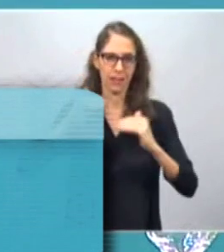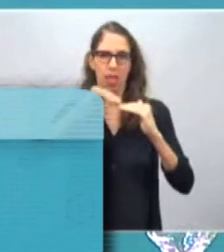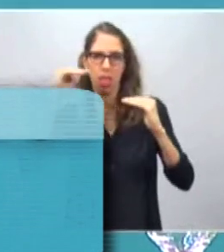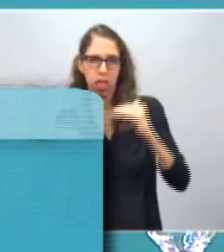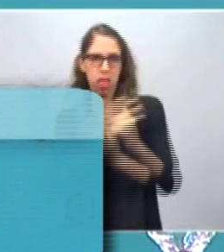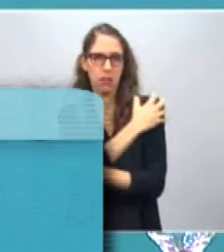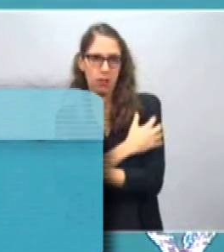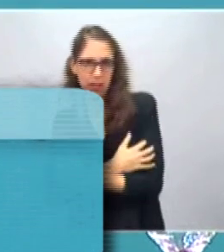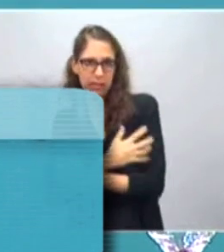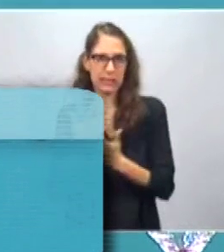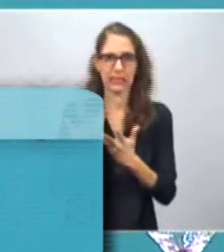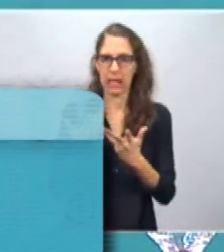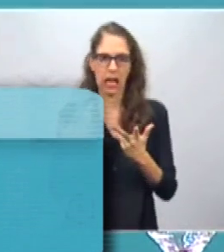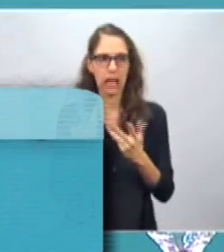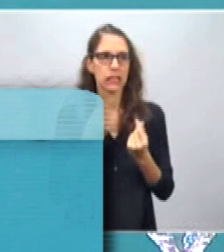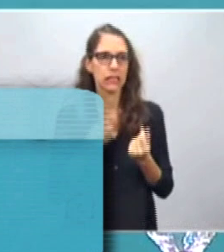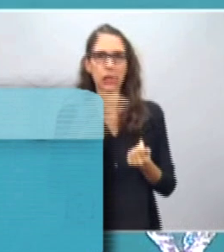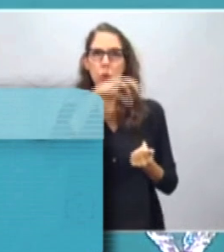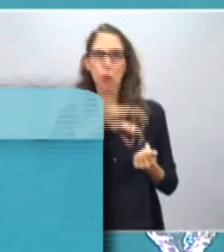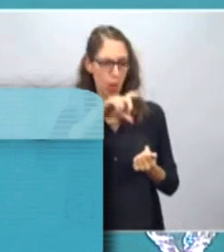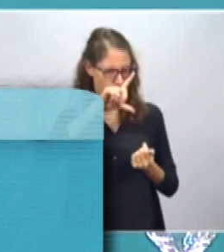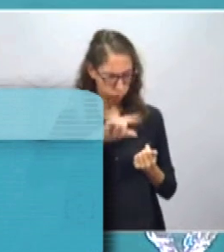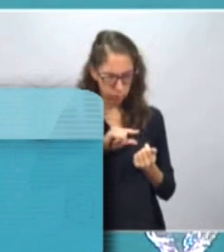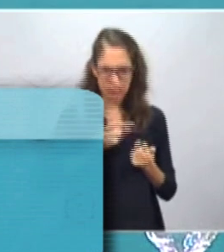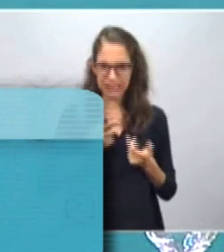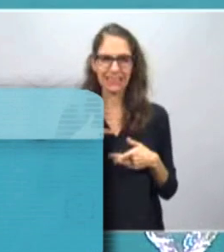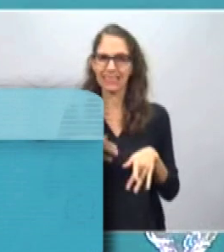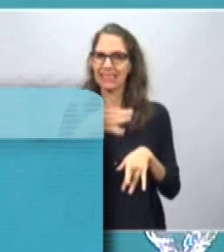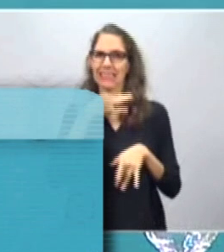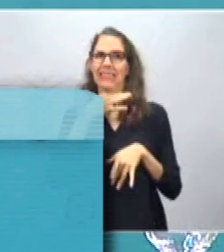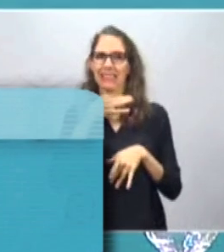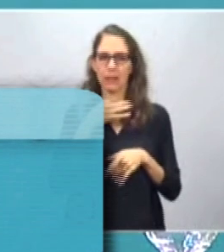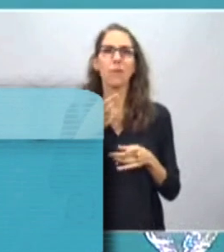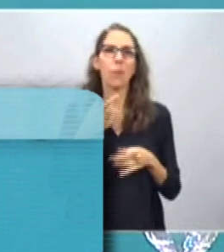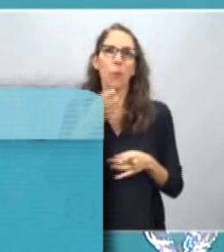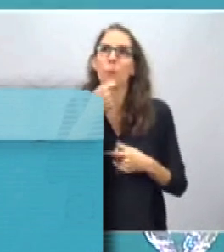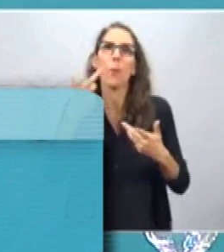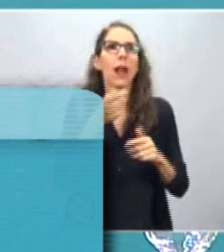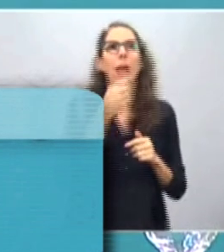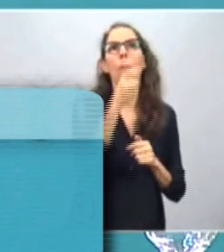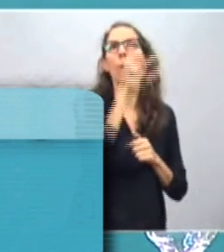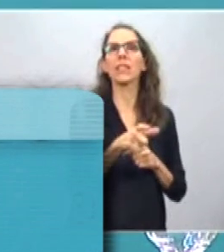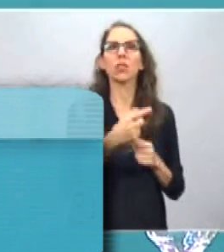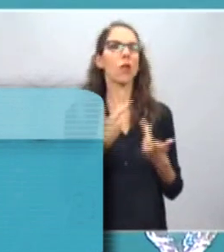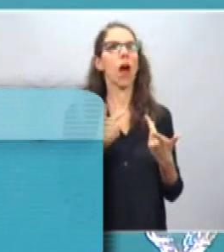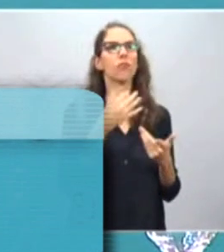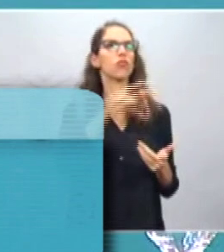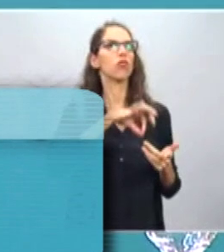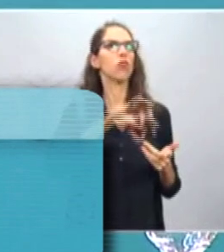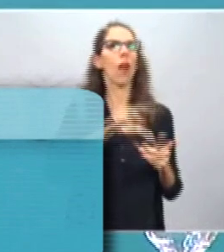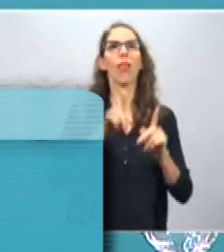ajustar sus gastos en función de estos menores ingresos seguramente que también deja de contratar, por ejemplo, a personal